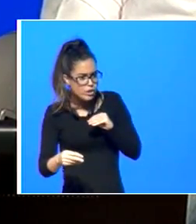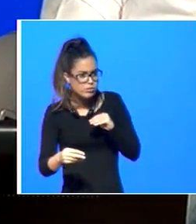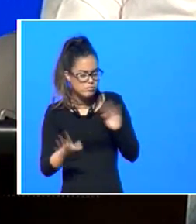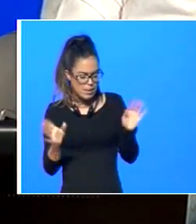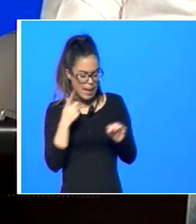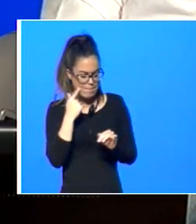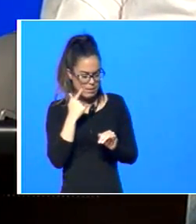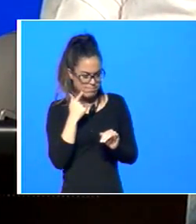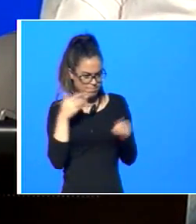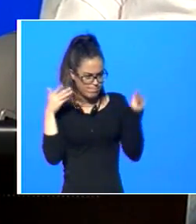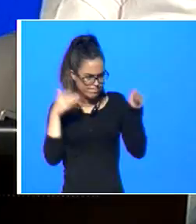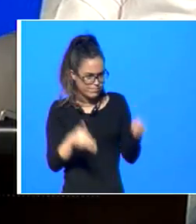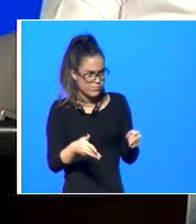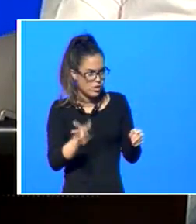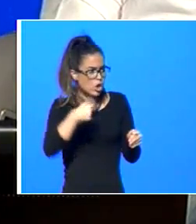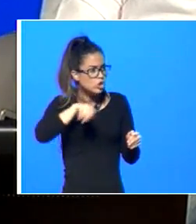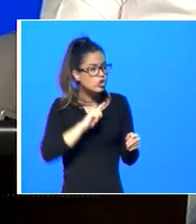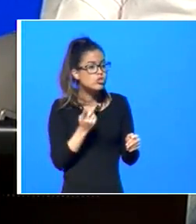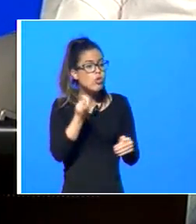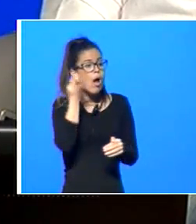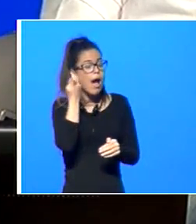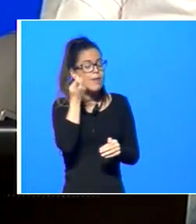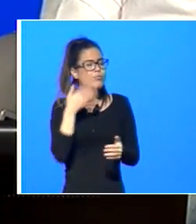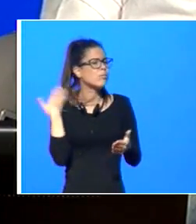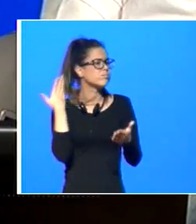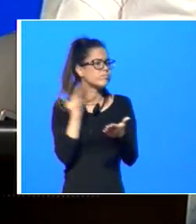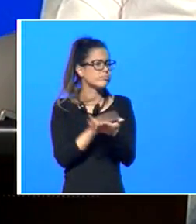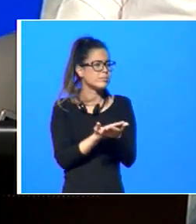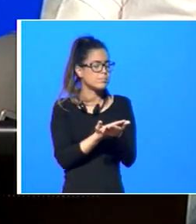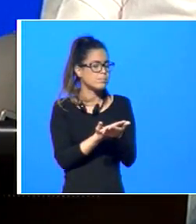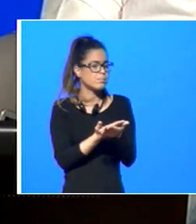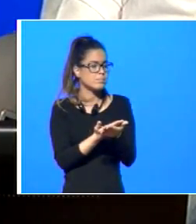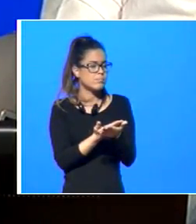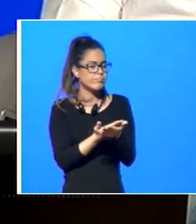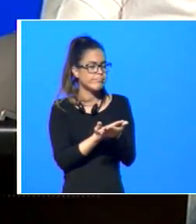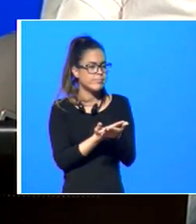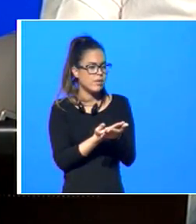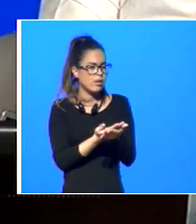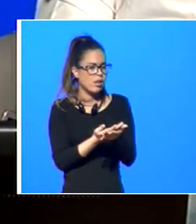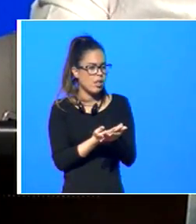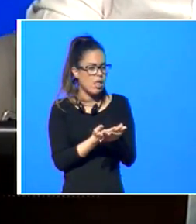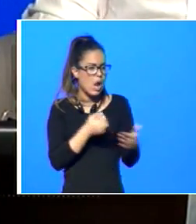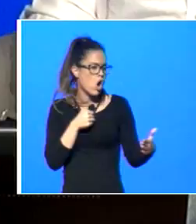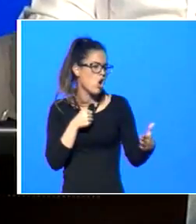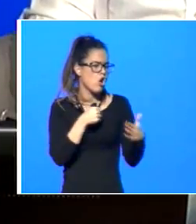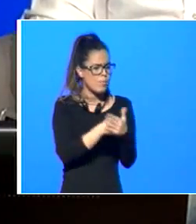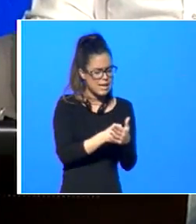centrémonos. Pedimos a un alumno que dé lo máximo que él puede dar,